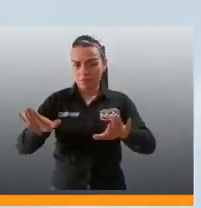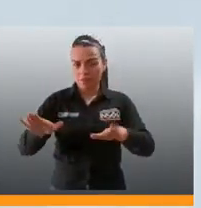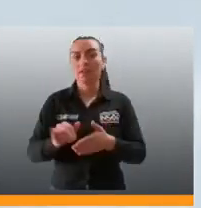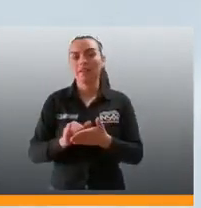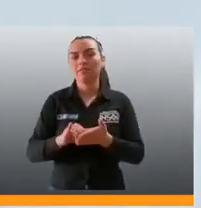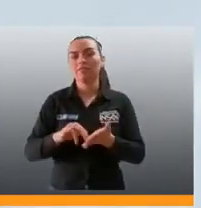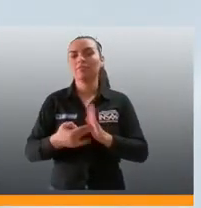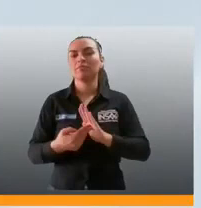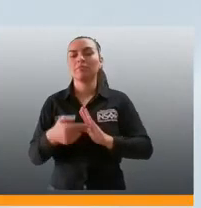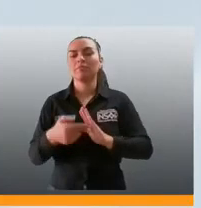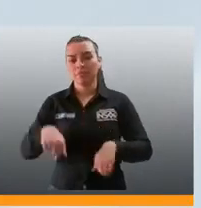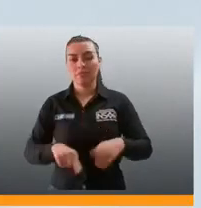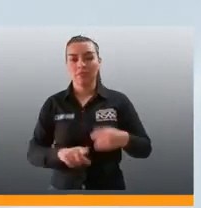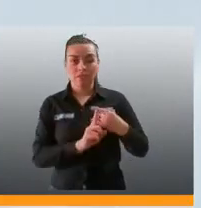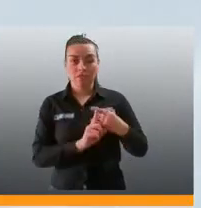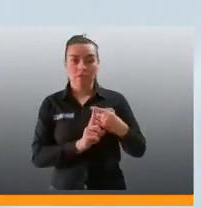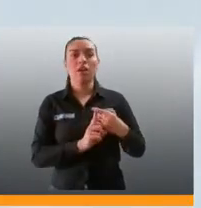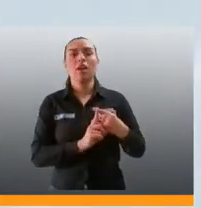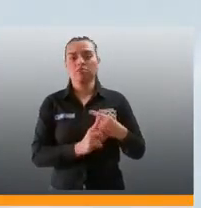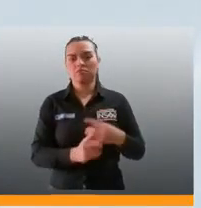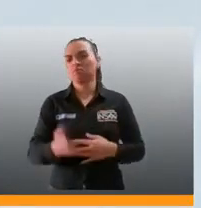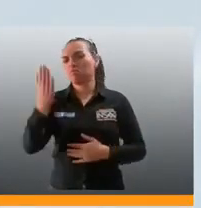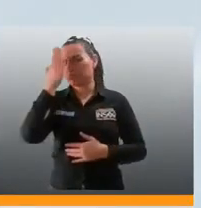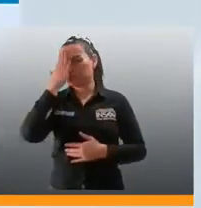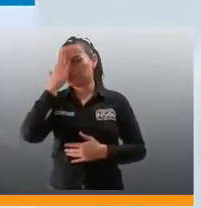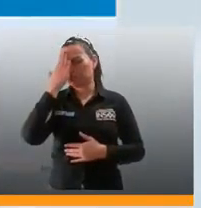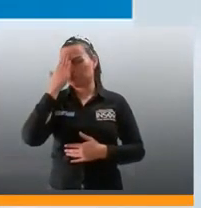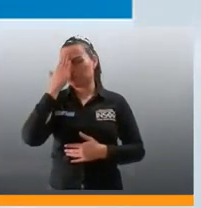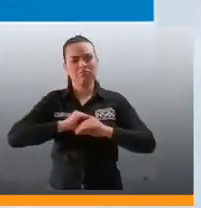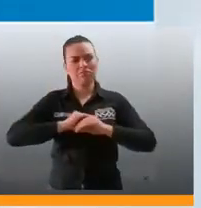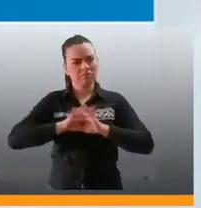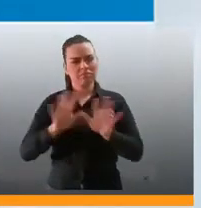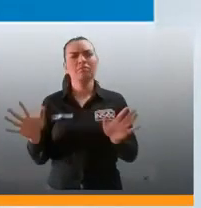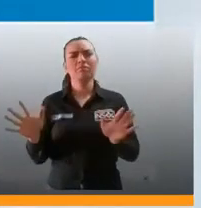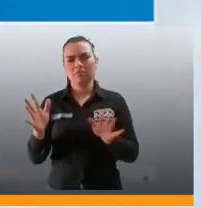tiene una claridad enorme en que